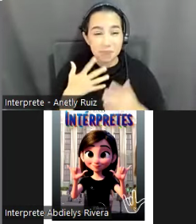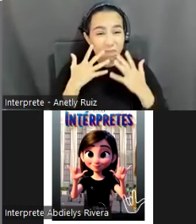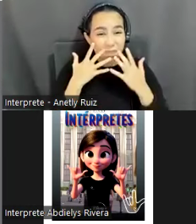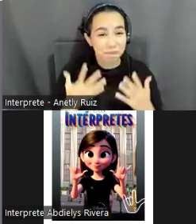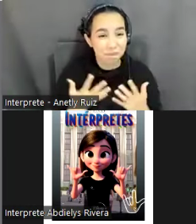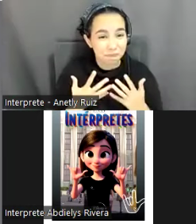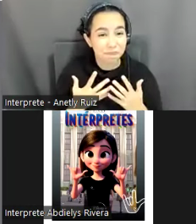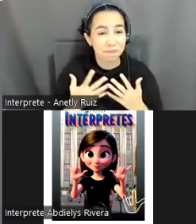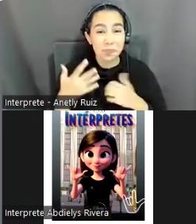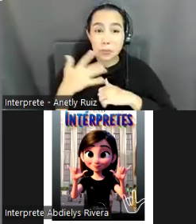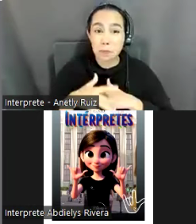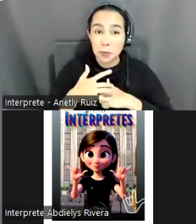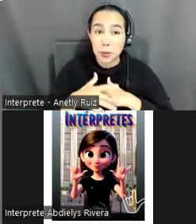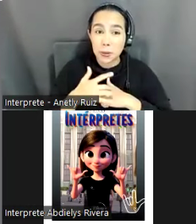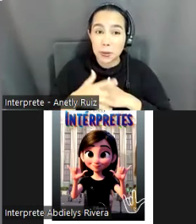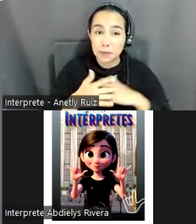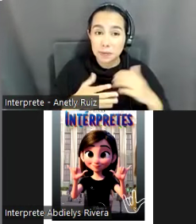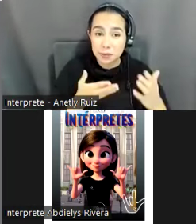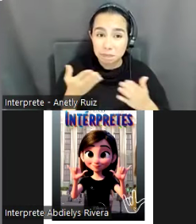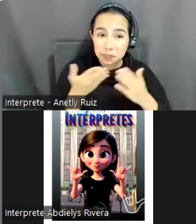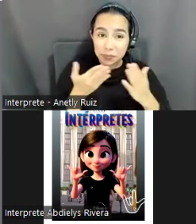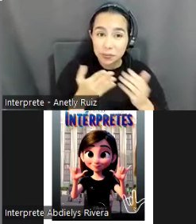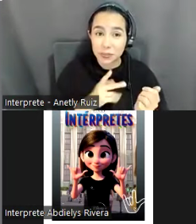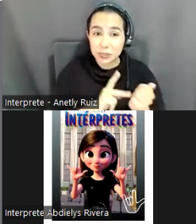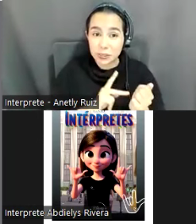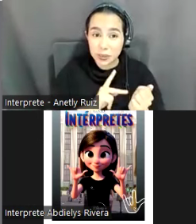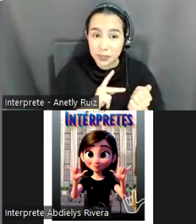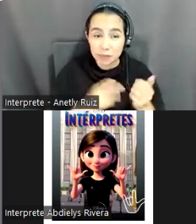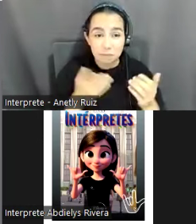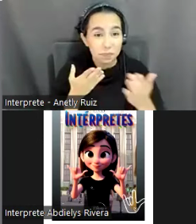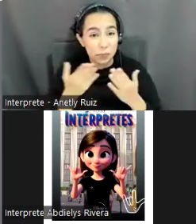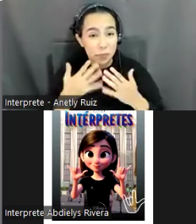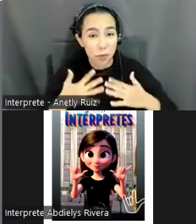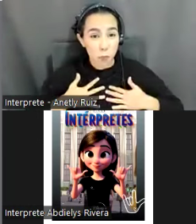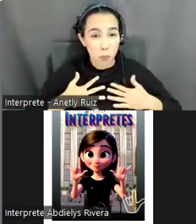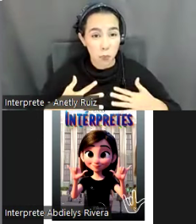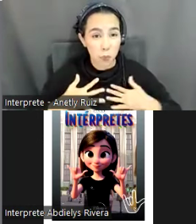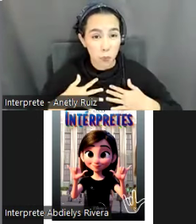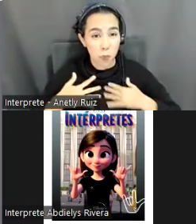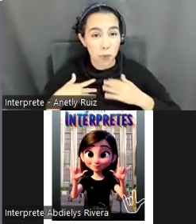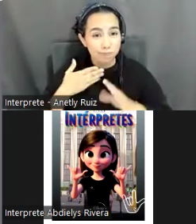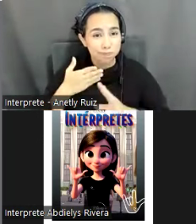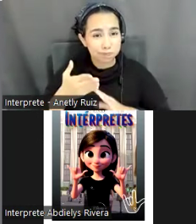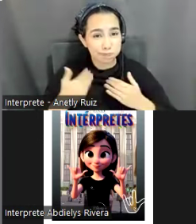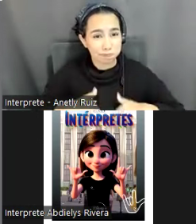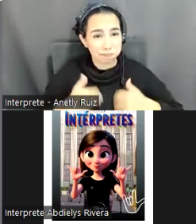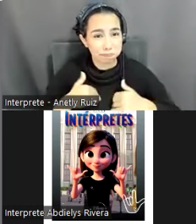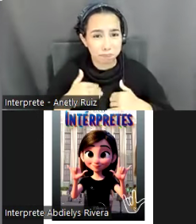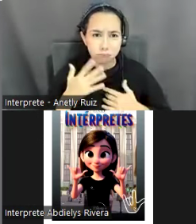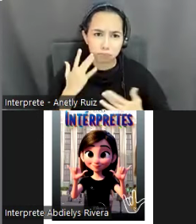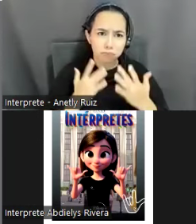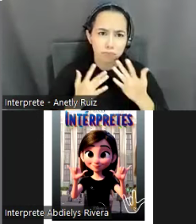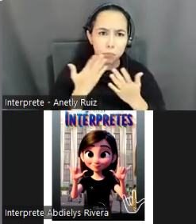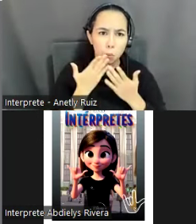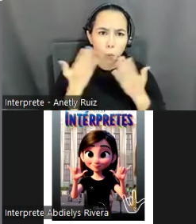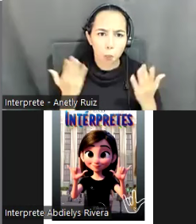y neurólogo para pronta cita. Ahí vemos la accesibilidad a los servicios de salud. Y en este caso podemos observar la